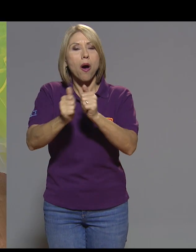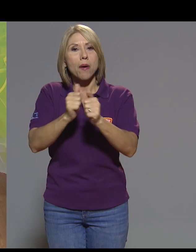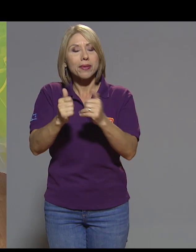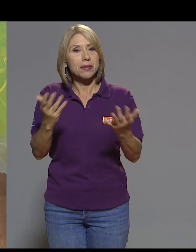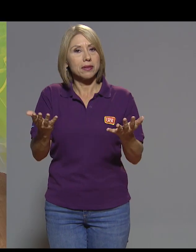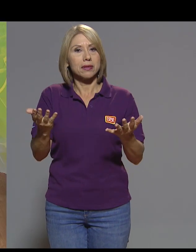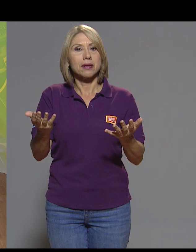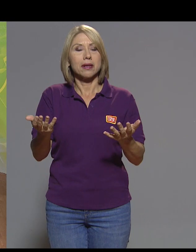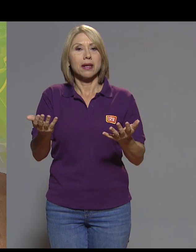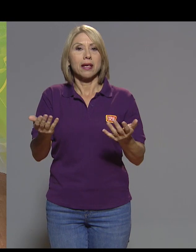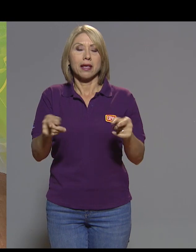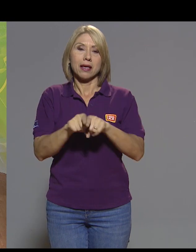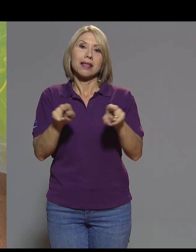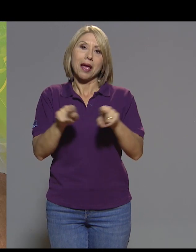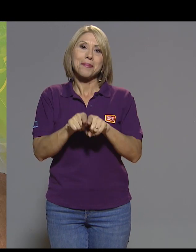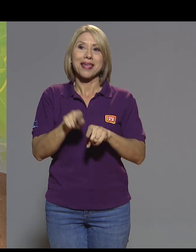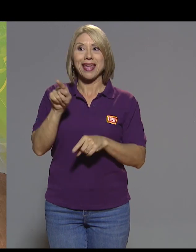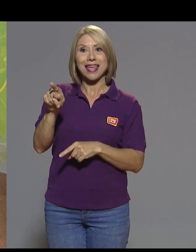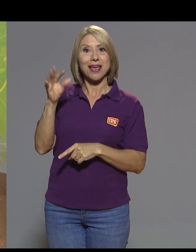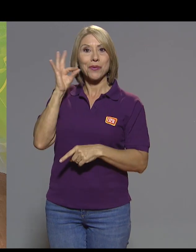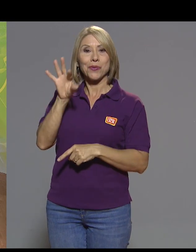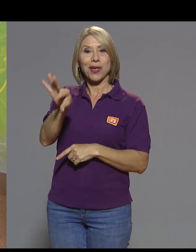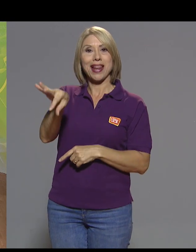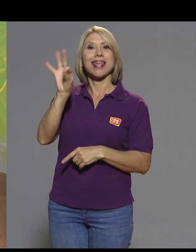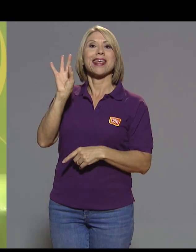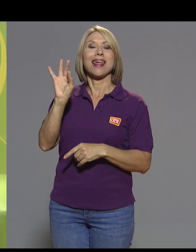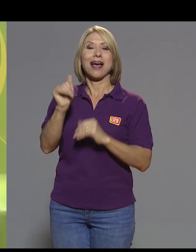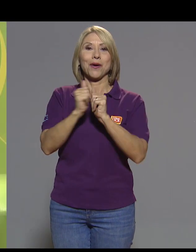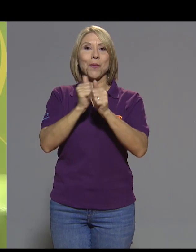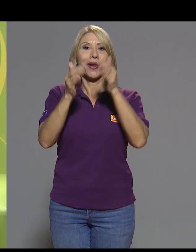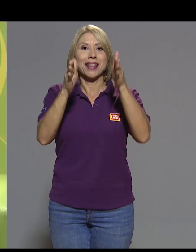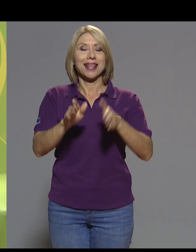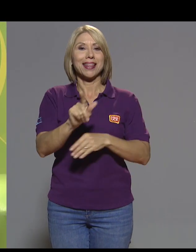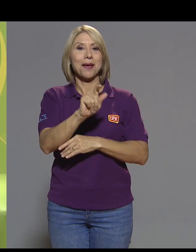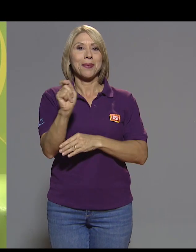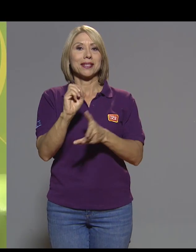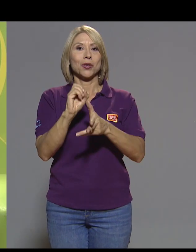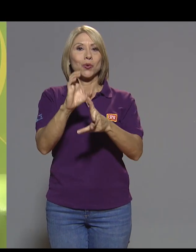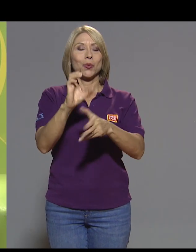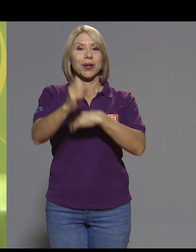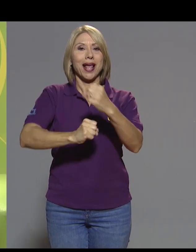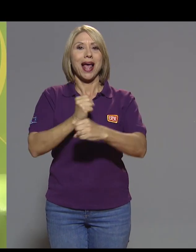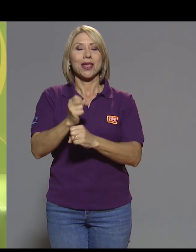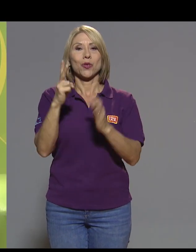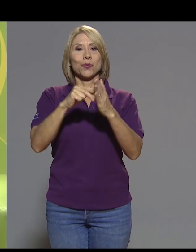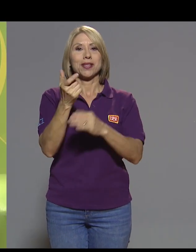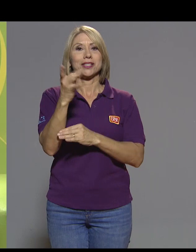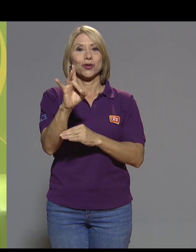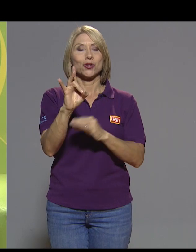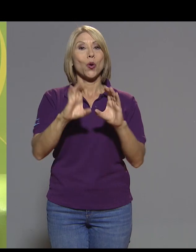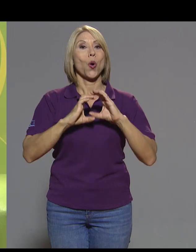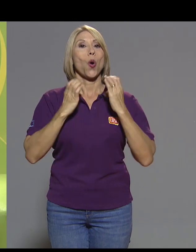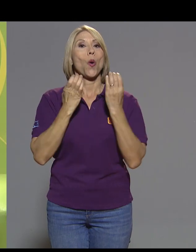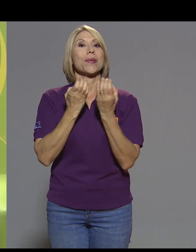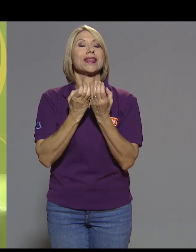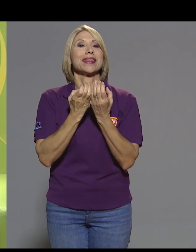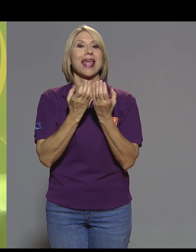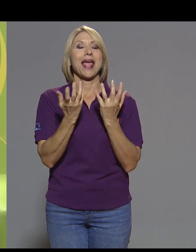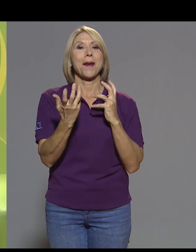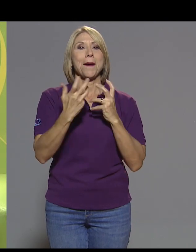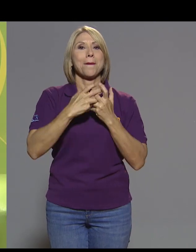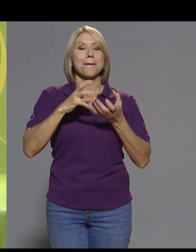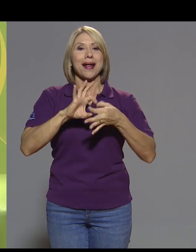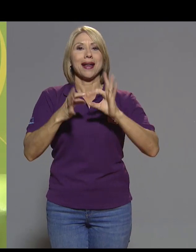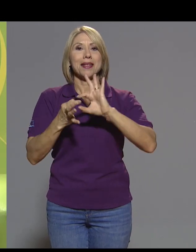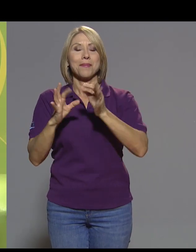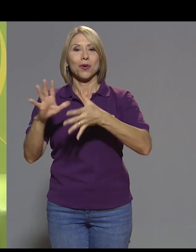verdad y que justamente también fue elegida como la atleta del mes de octubre del 2018 del comité paralímpico de las américas por